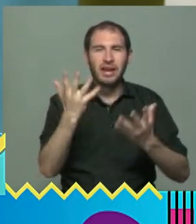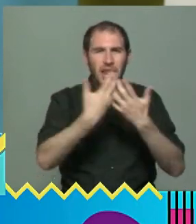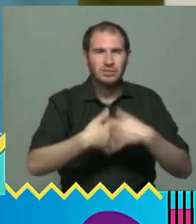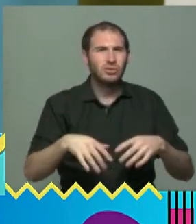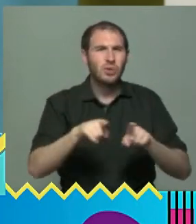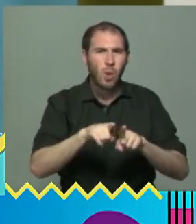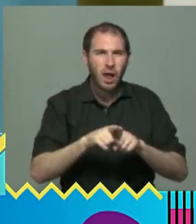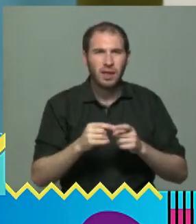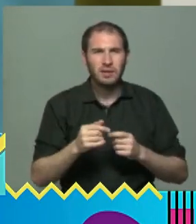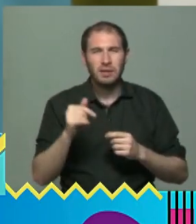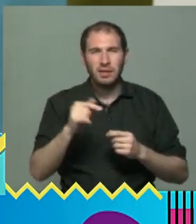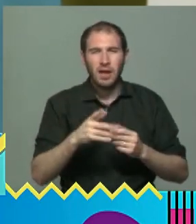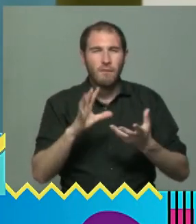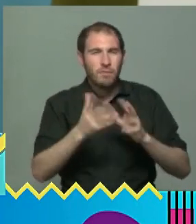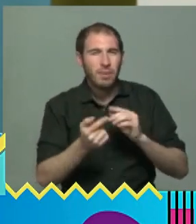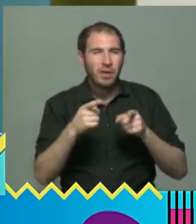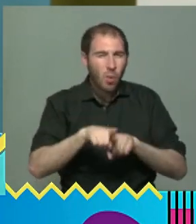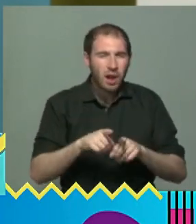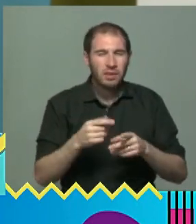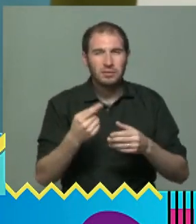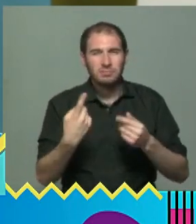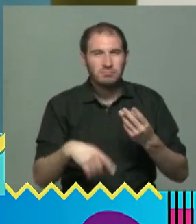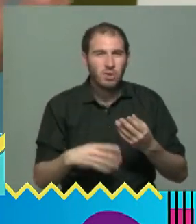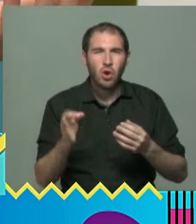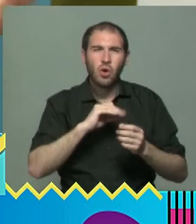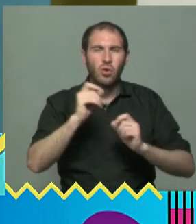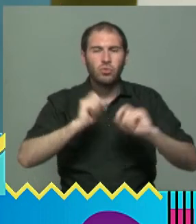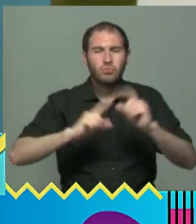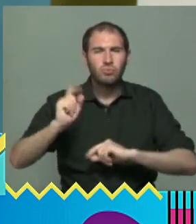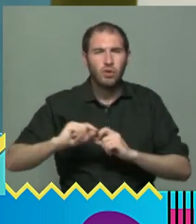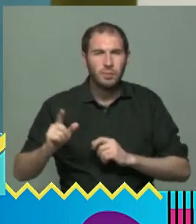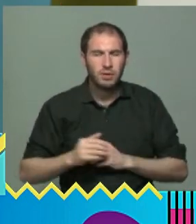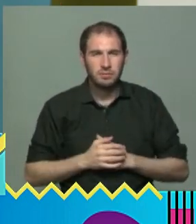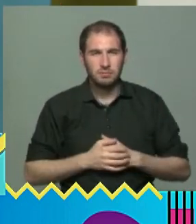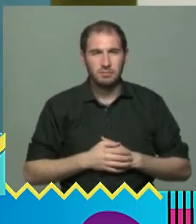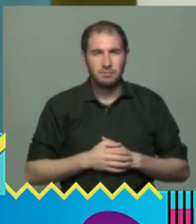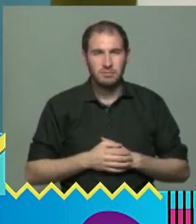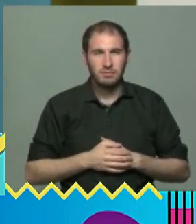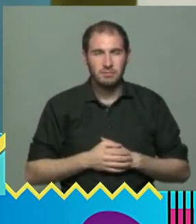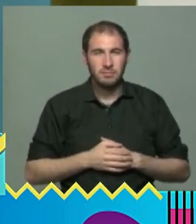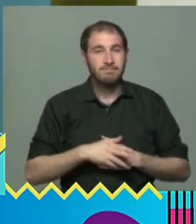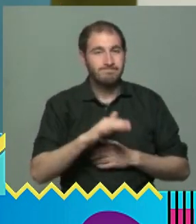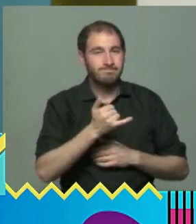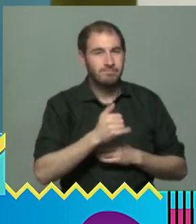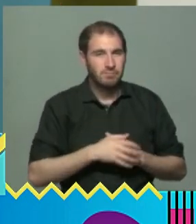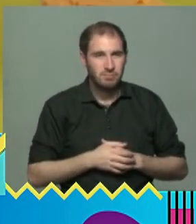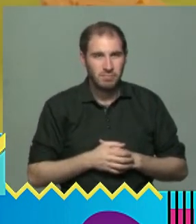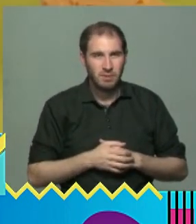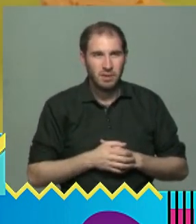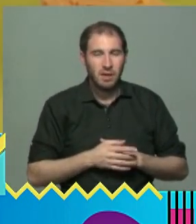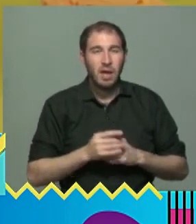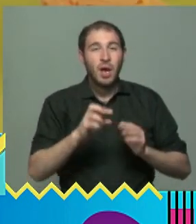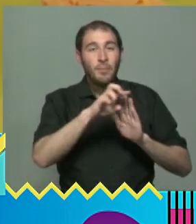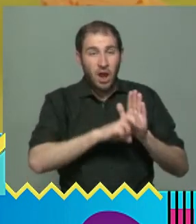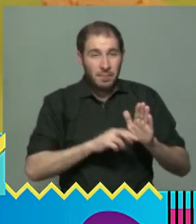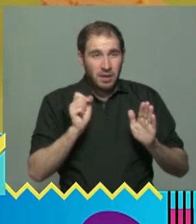misma manera? ¿Se tiene en cuenta de la misma forma? O los números que si se tienen, ¿no? Sí, lo que es el